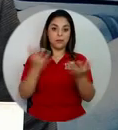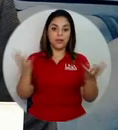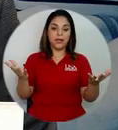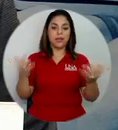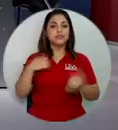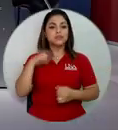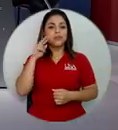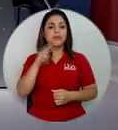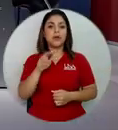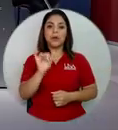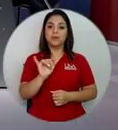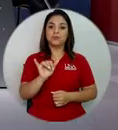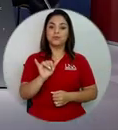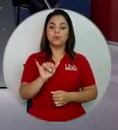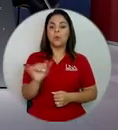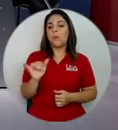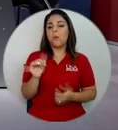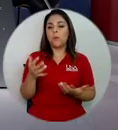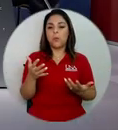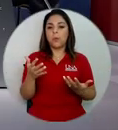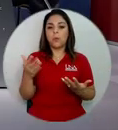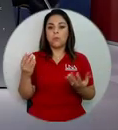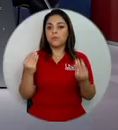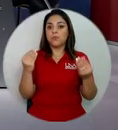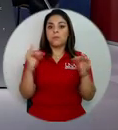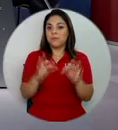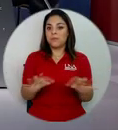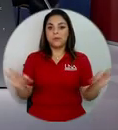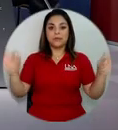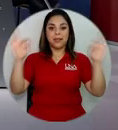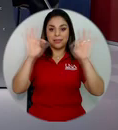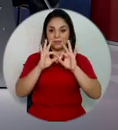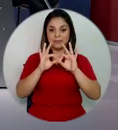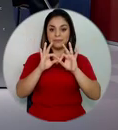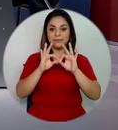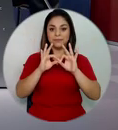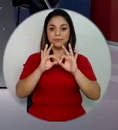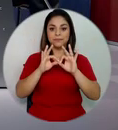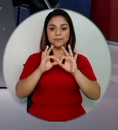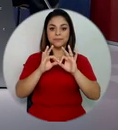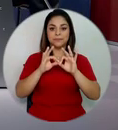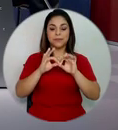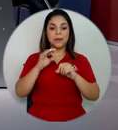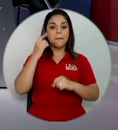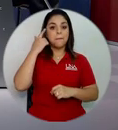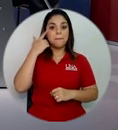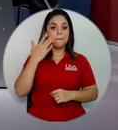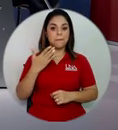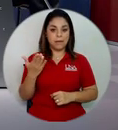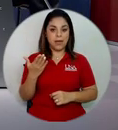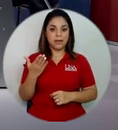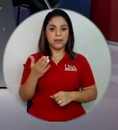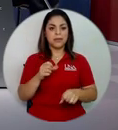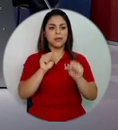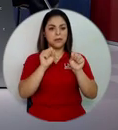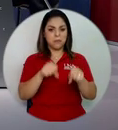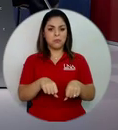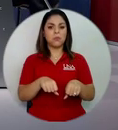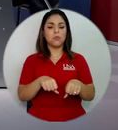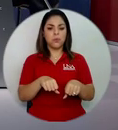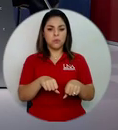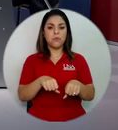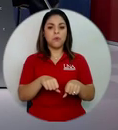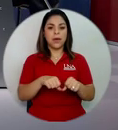públicas. Entonces yo lo veo así, como algo de mucha importancia para que